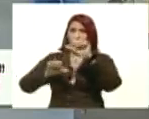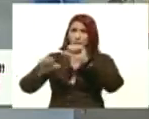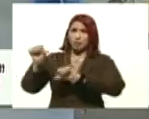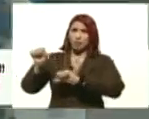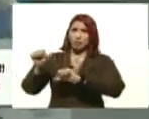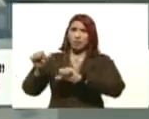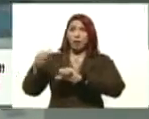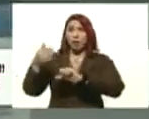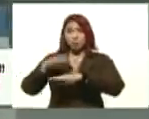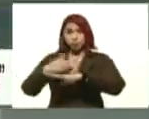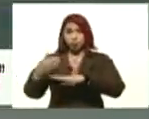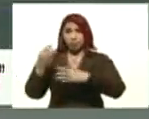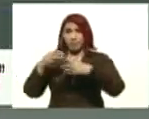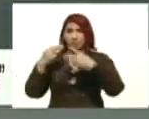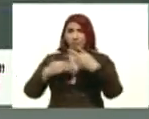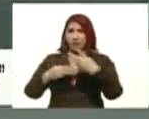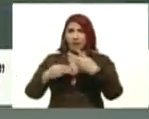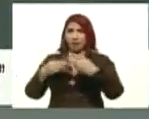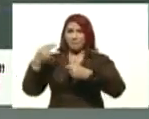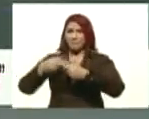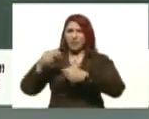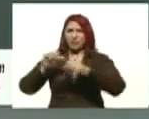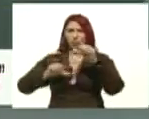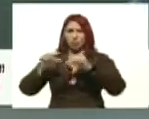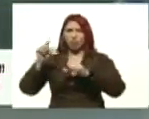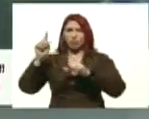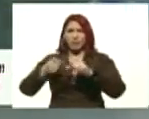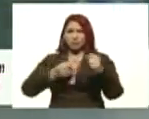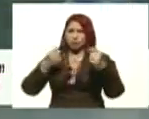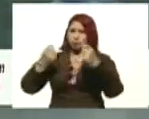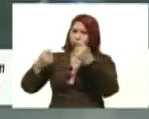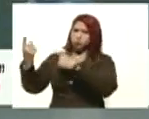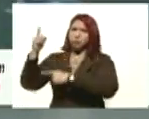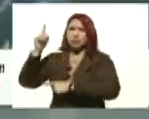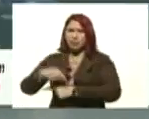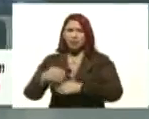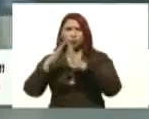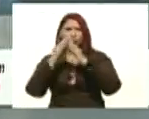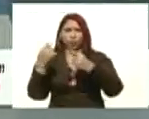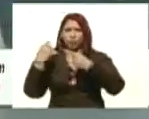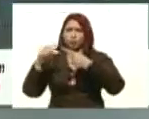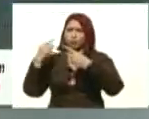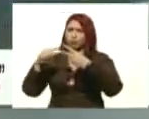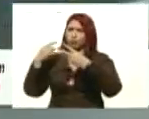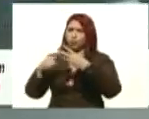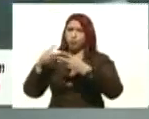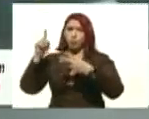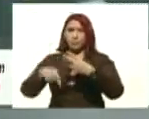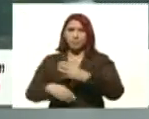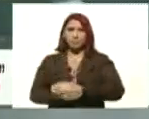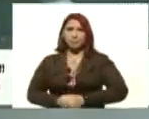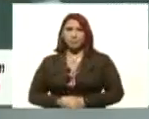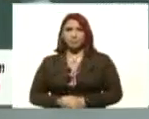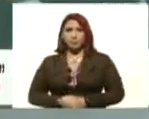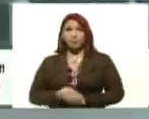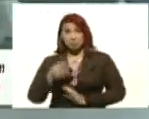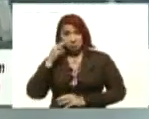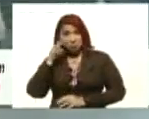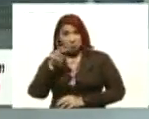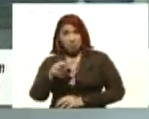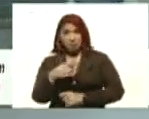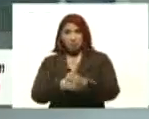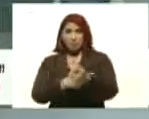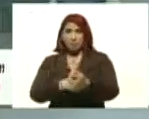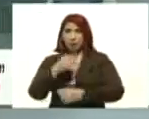vienen precisamente de la petroquímica, como es el polipropileno y como lo es también el PVC de grado médico. Usted está viendo, hermano